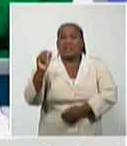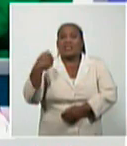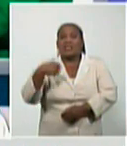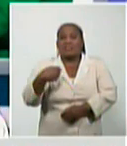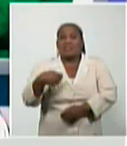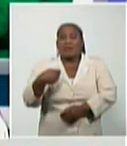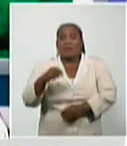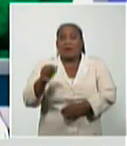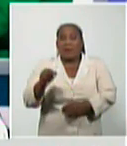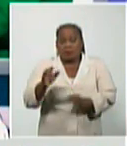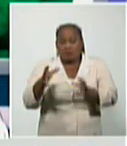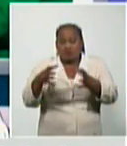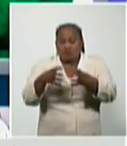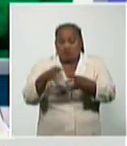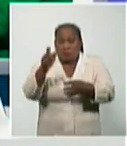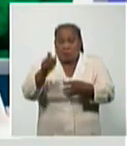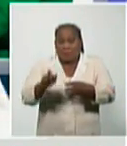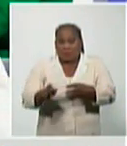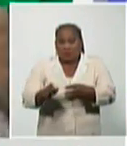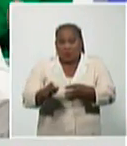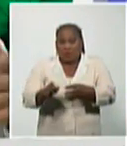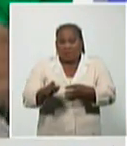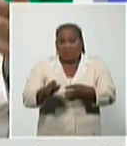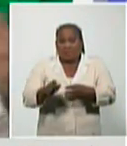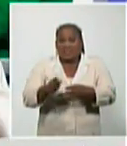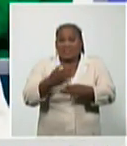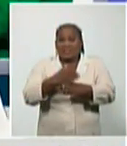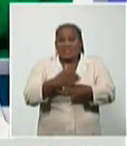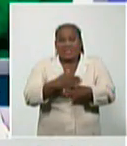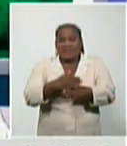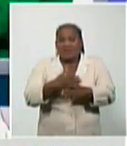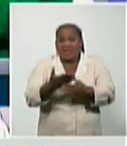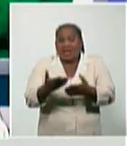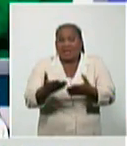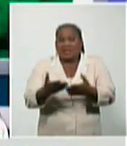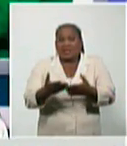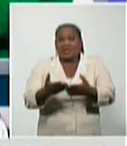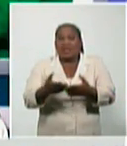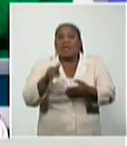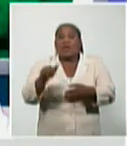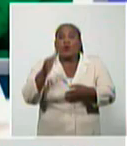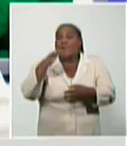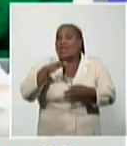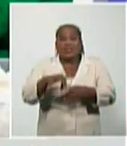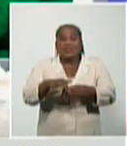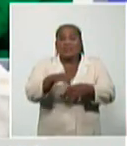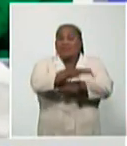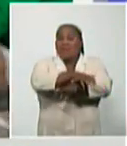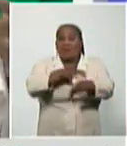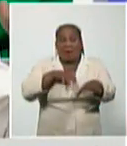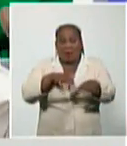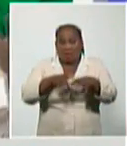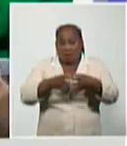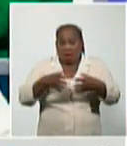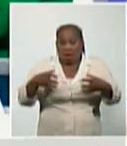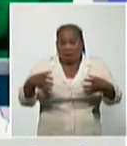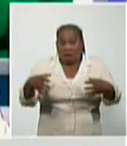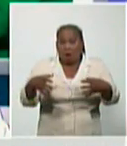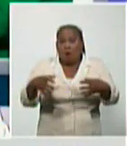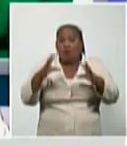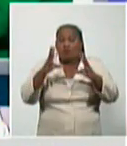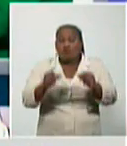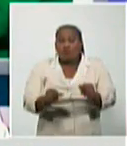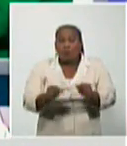rebaño. Inmunidad de rebaño, rebaños son rebaños de animales y esas cosas. Inmunidad de rebaño es tener un número